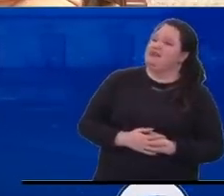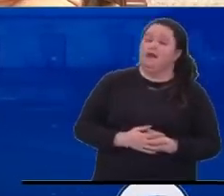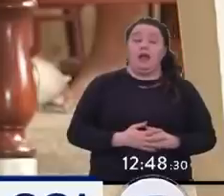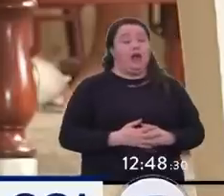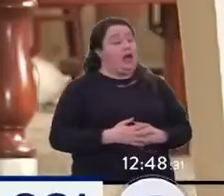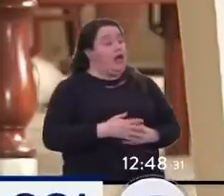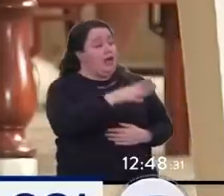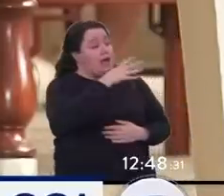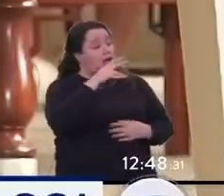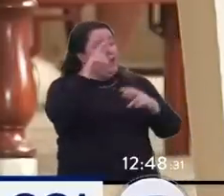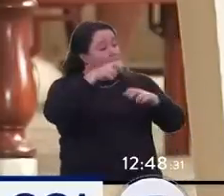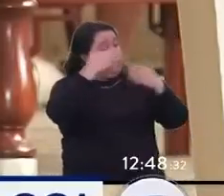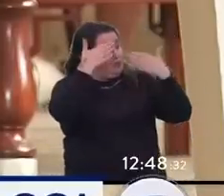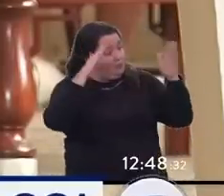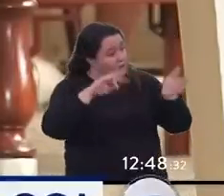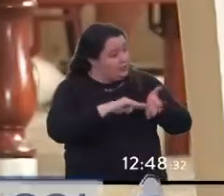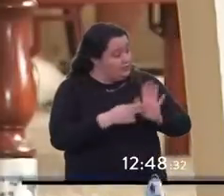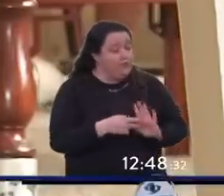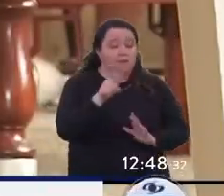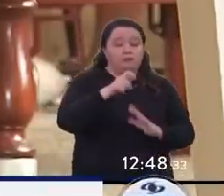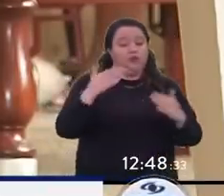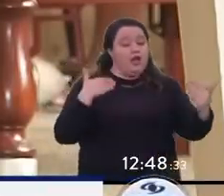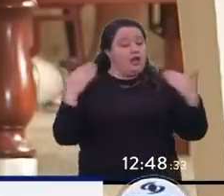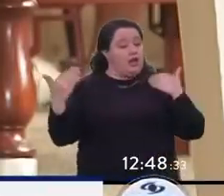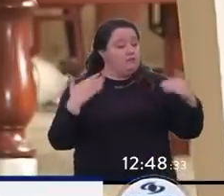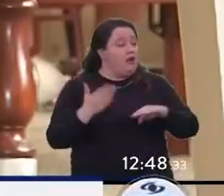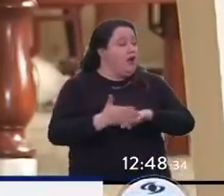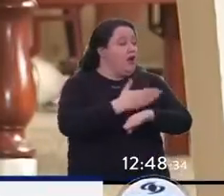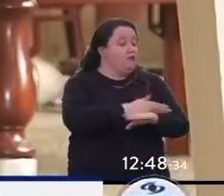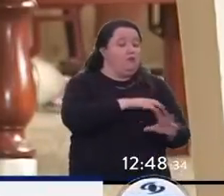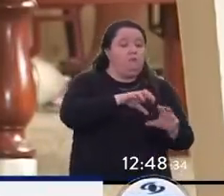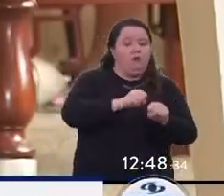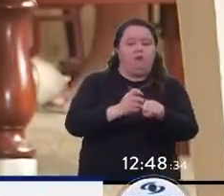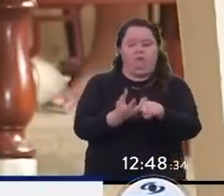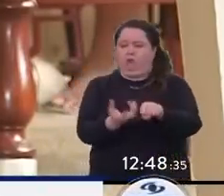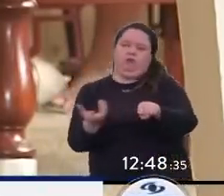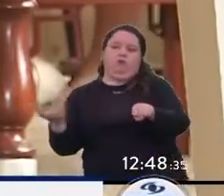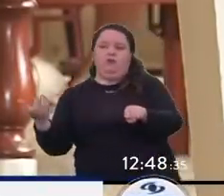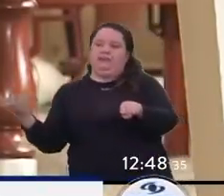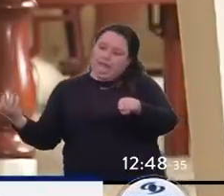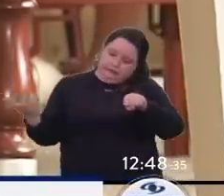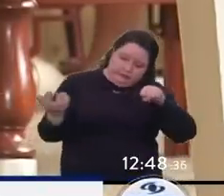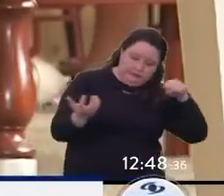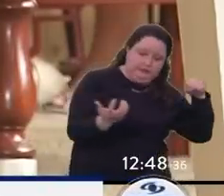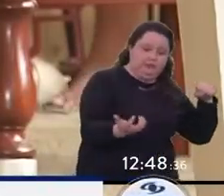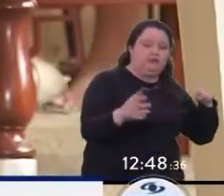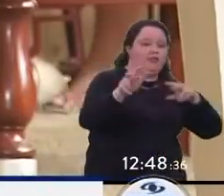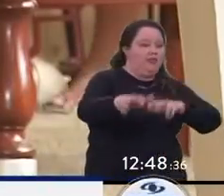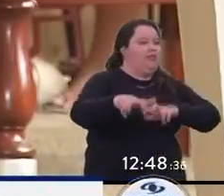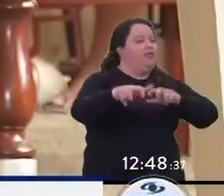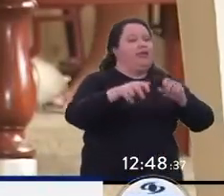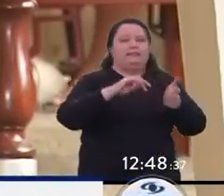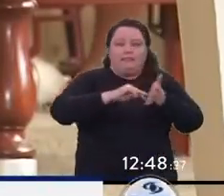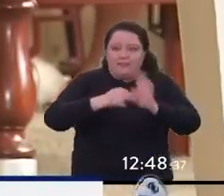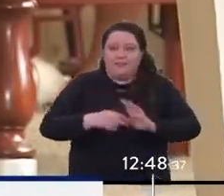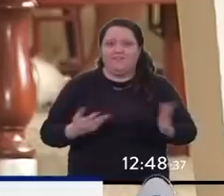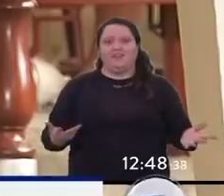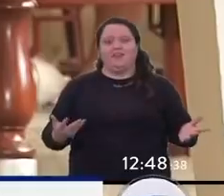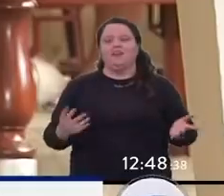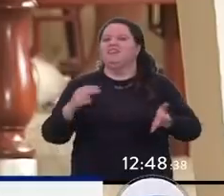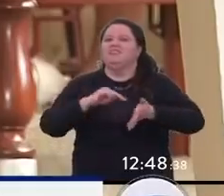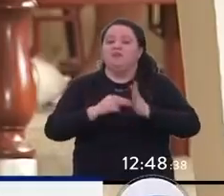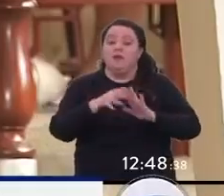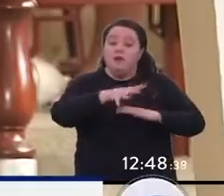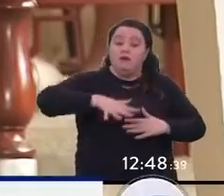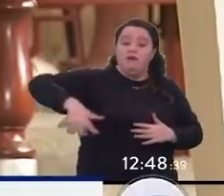Democratizar el campo es permitir que el campesino que fue despojado de su tierra pueda volver a ella, ¿sí? Es permitir que en el